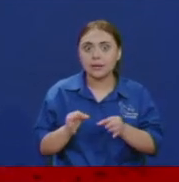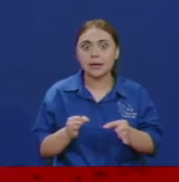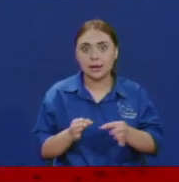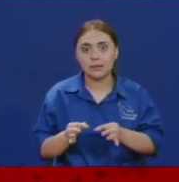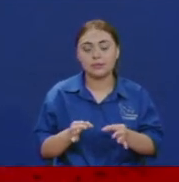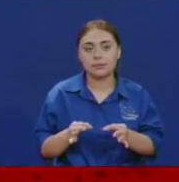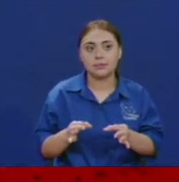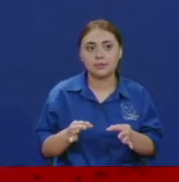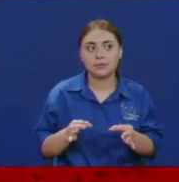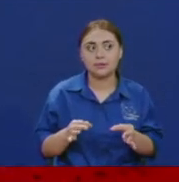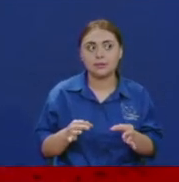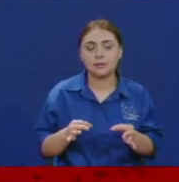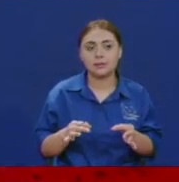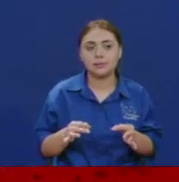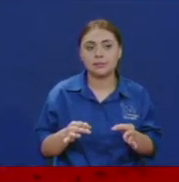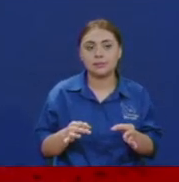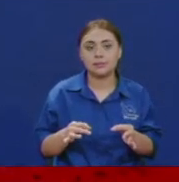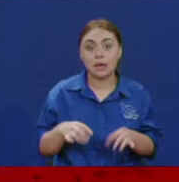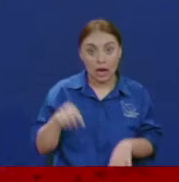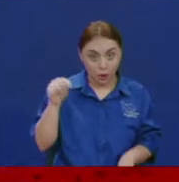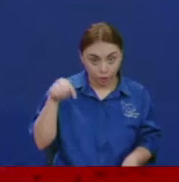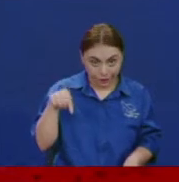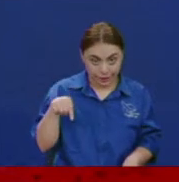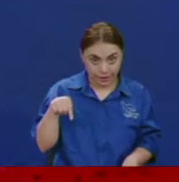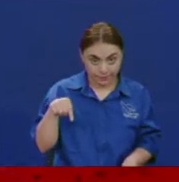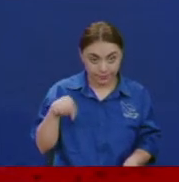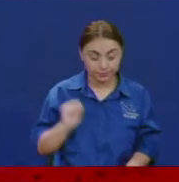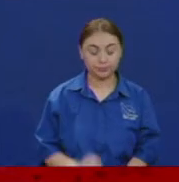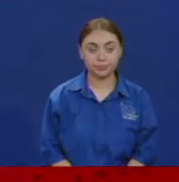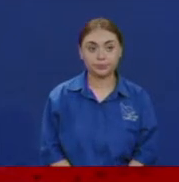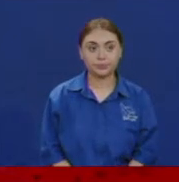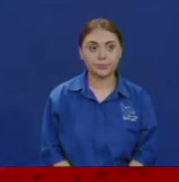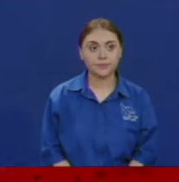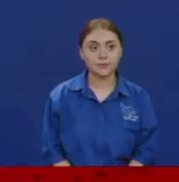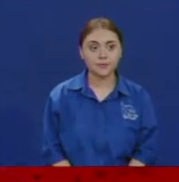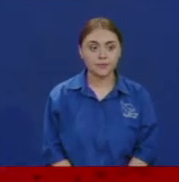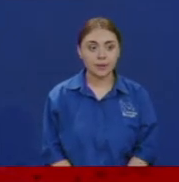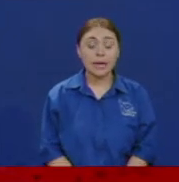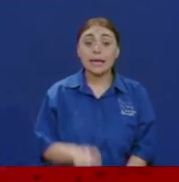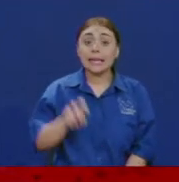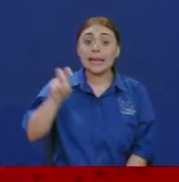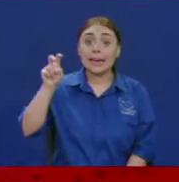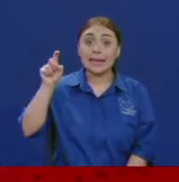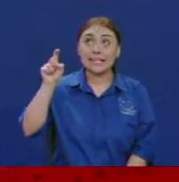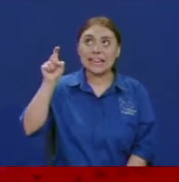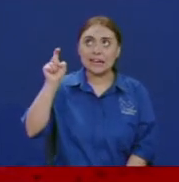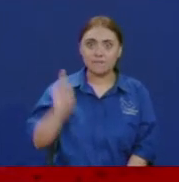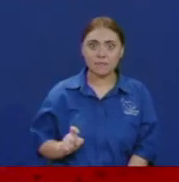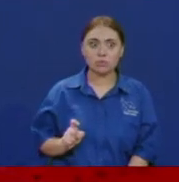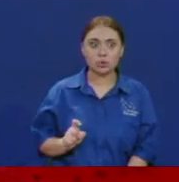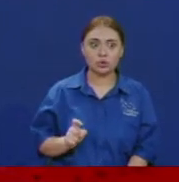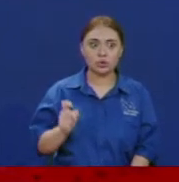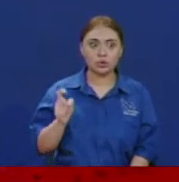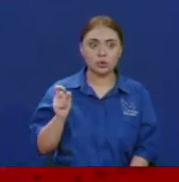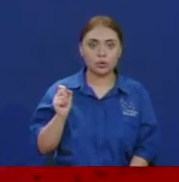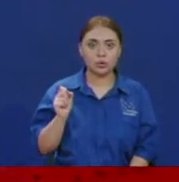forma a esto que le estoy tratando de trasladar, que en ese tipo de levadura que debe ser corregida en nosotros, es lo siguiente. Mire, pues,